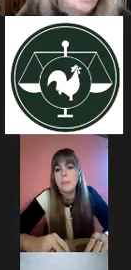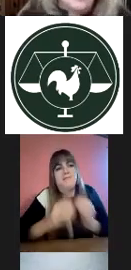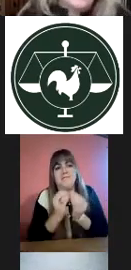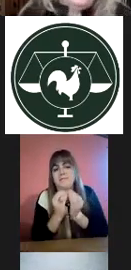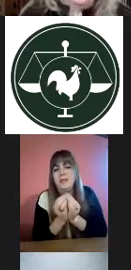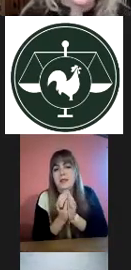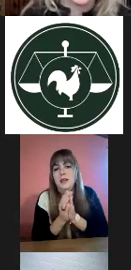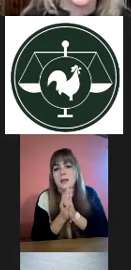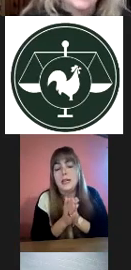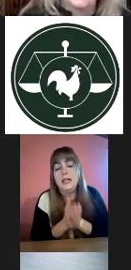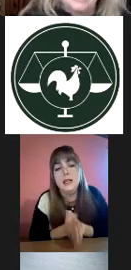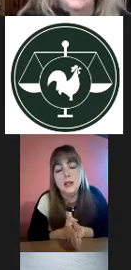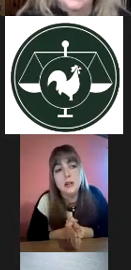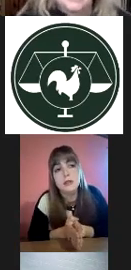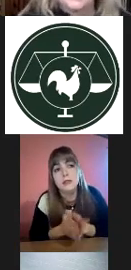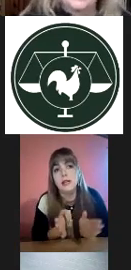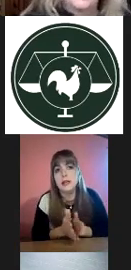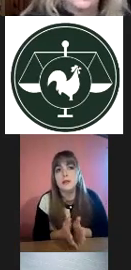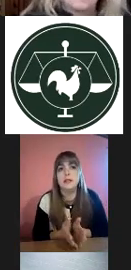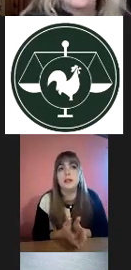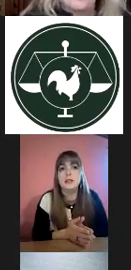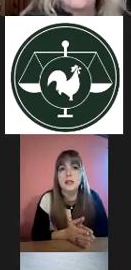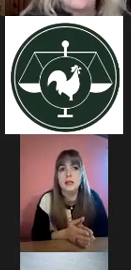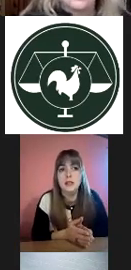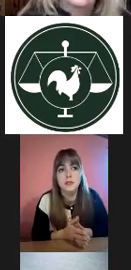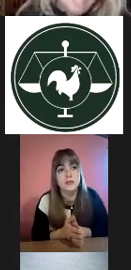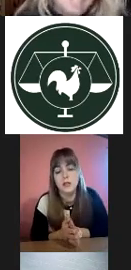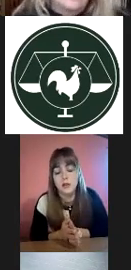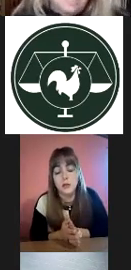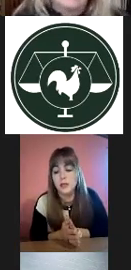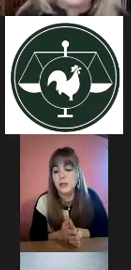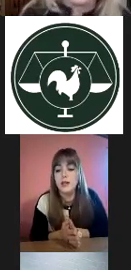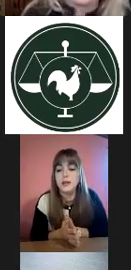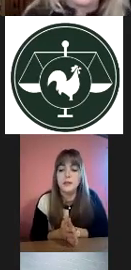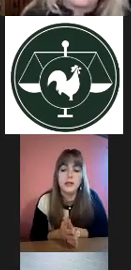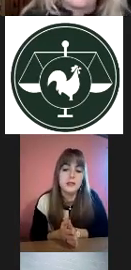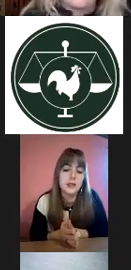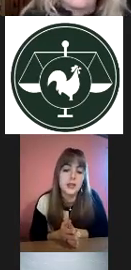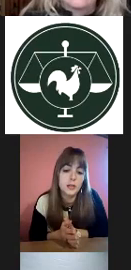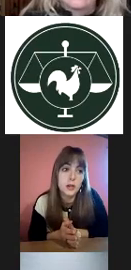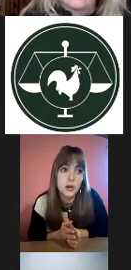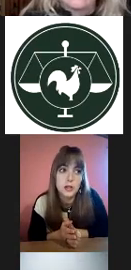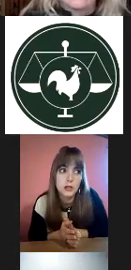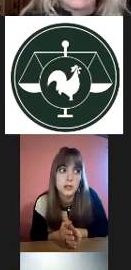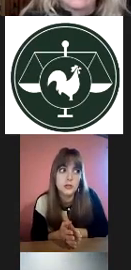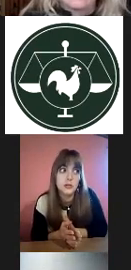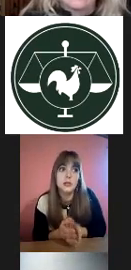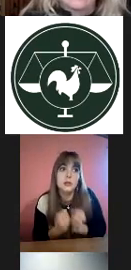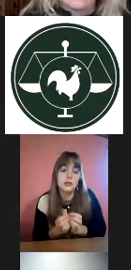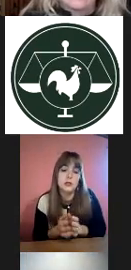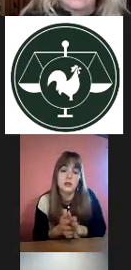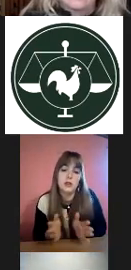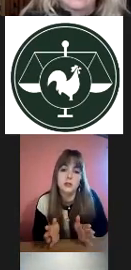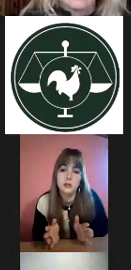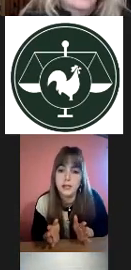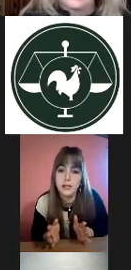54, increíble, ¿no es cierto? Y al día de hoy es la herramienta que se tiene, sí, es sí, como tener una, imagínense algo tecnológico del año